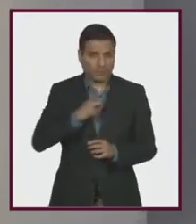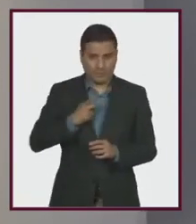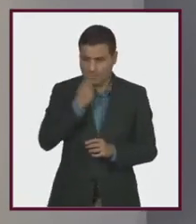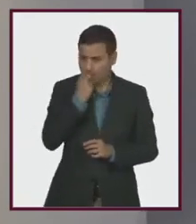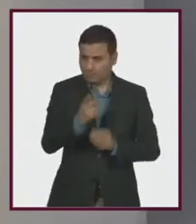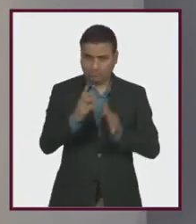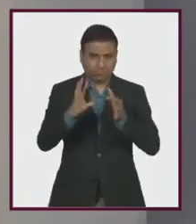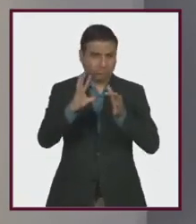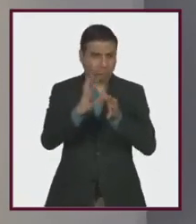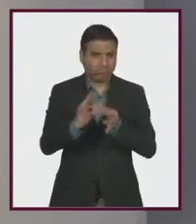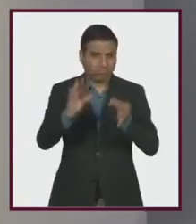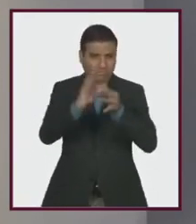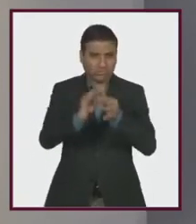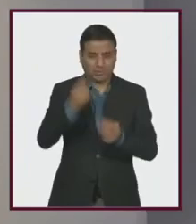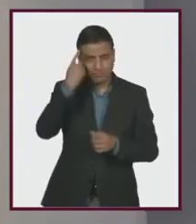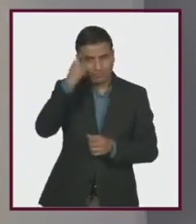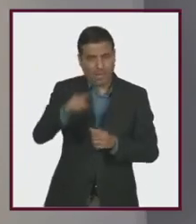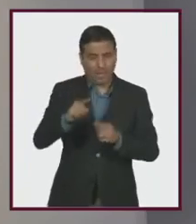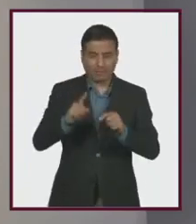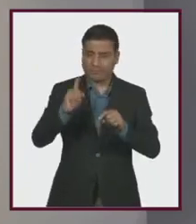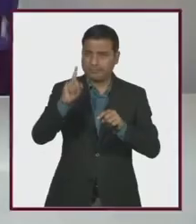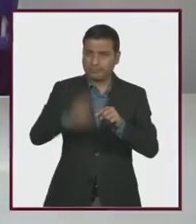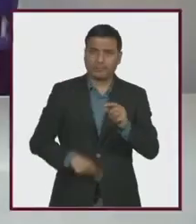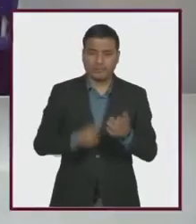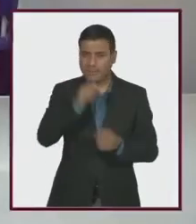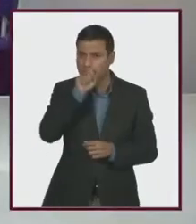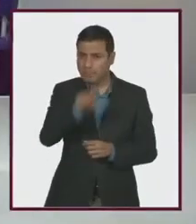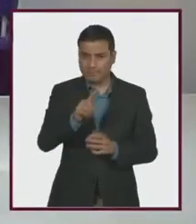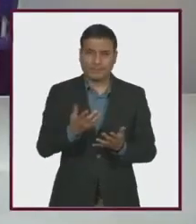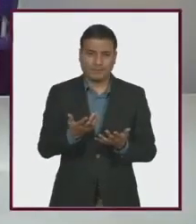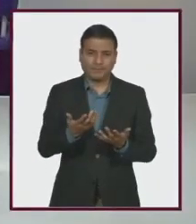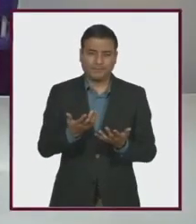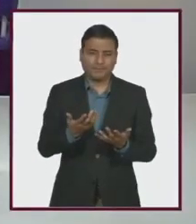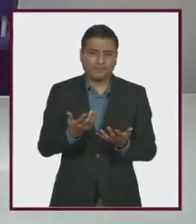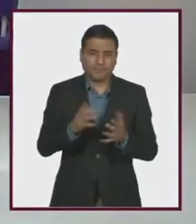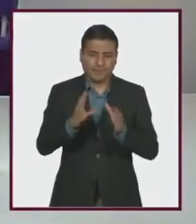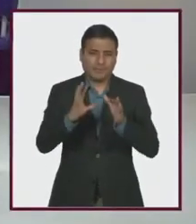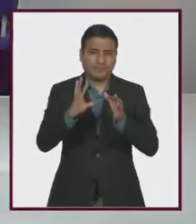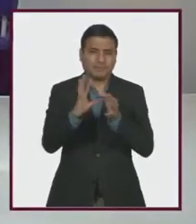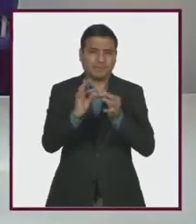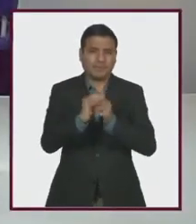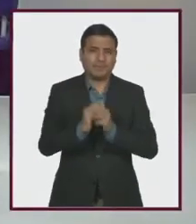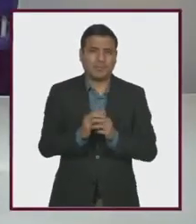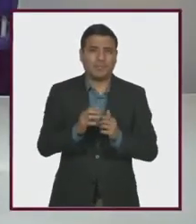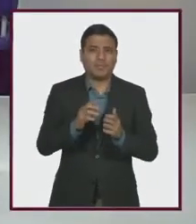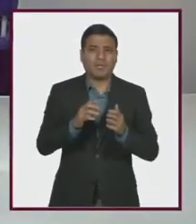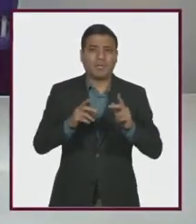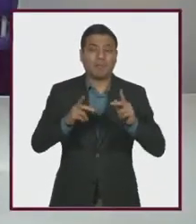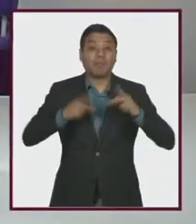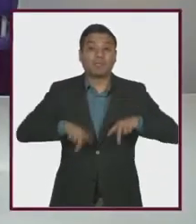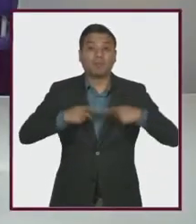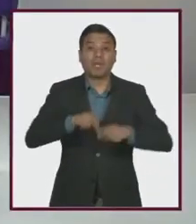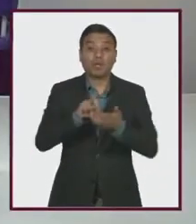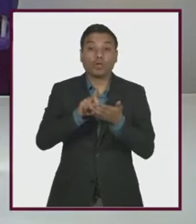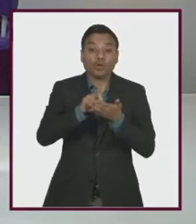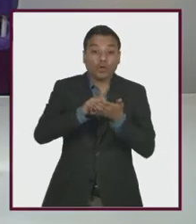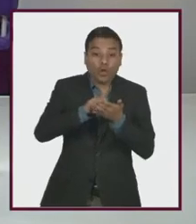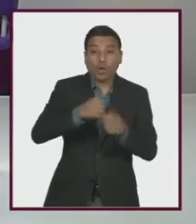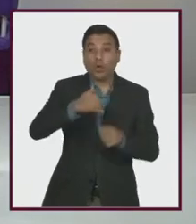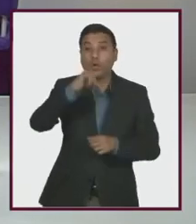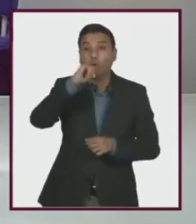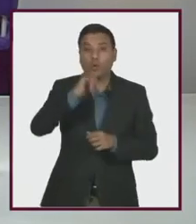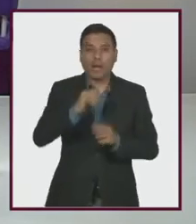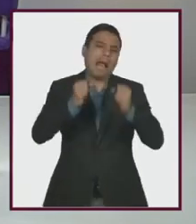situación, ¿no? O sea, habrá cosas que tengamos que identificar también, que no todos los consumos son dependencia. Tenemos que dejar de